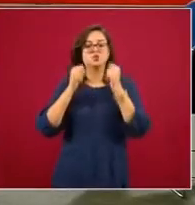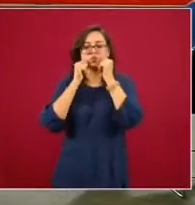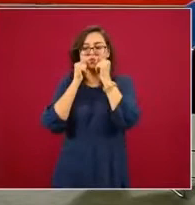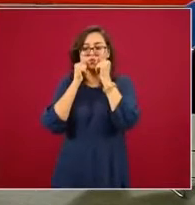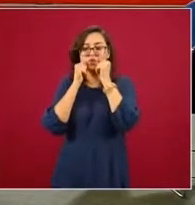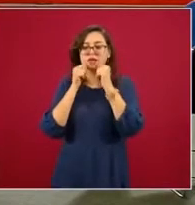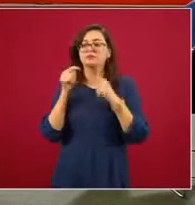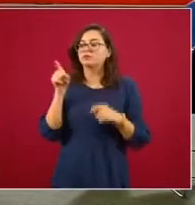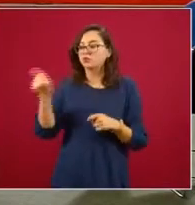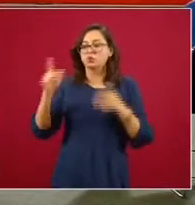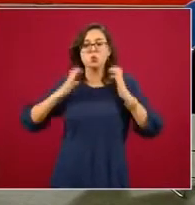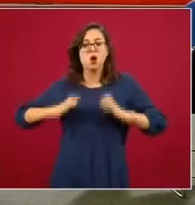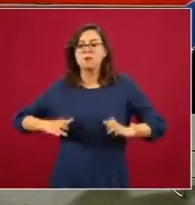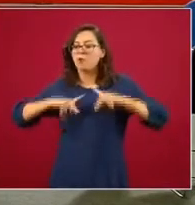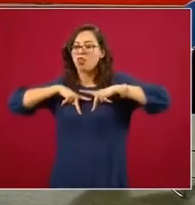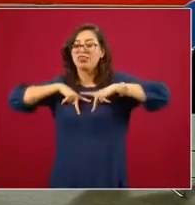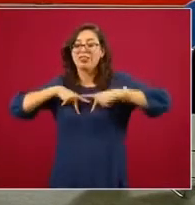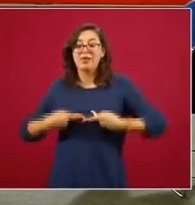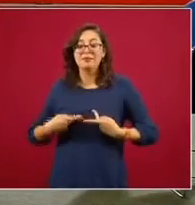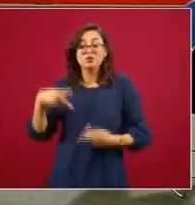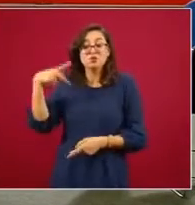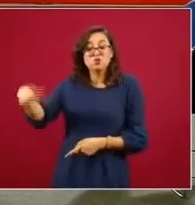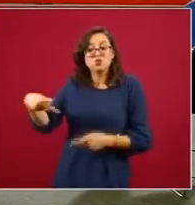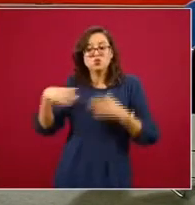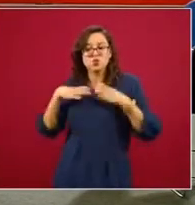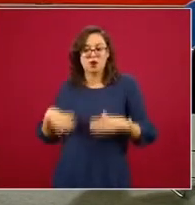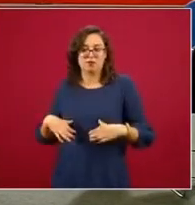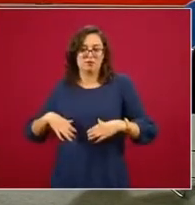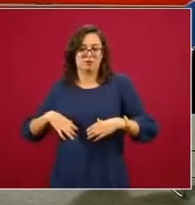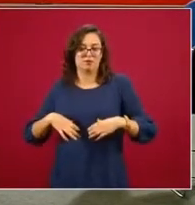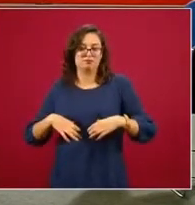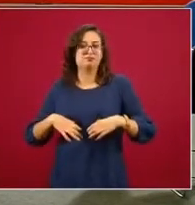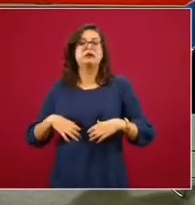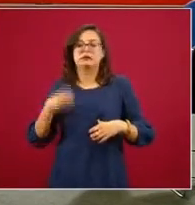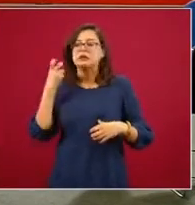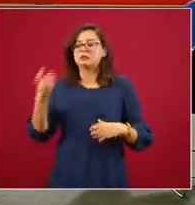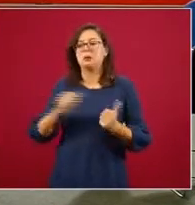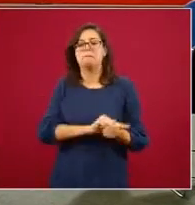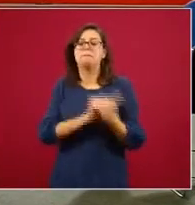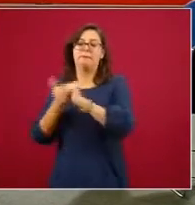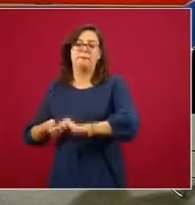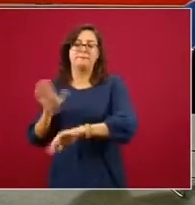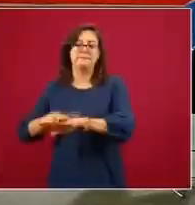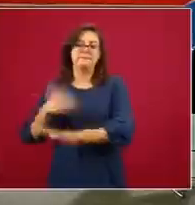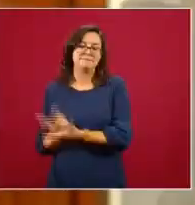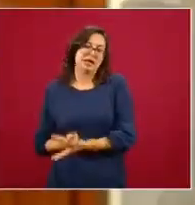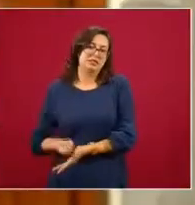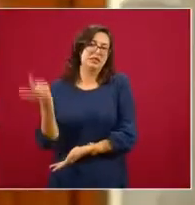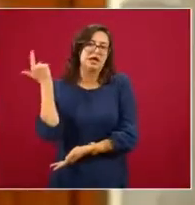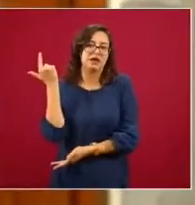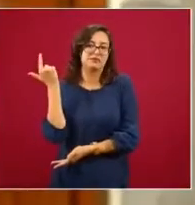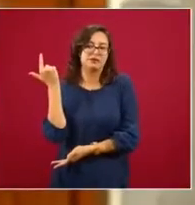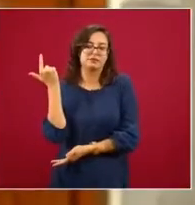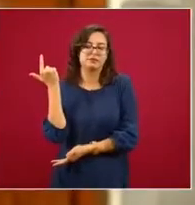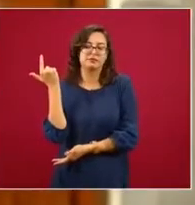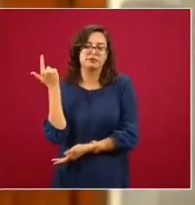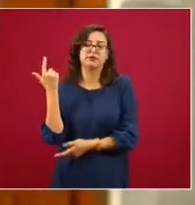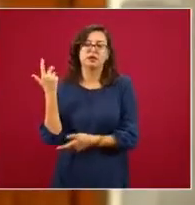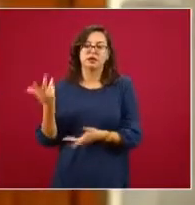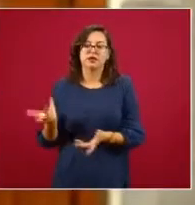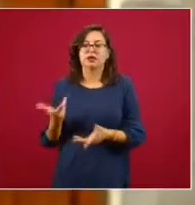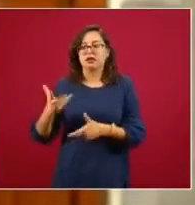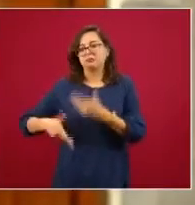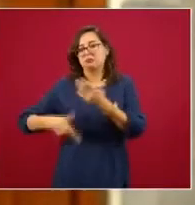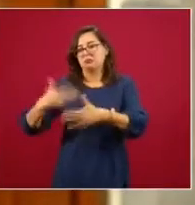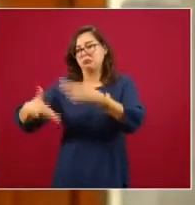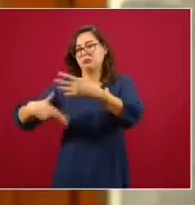la baja respuesta de su sistema inmunológico la que realmente ocasiona que la gravedad de la enfermedad sea mayor y que